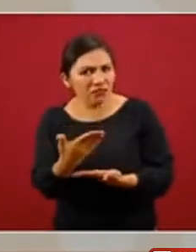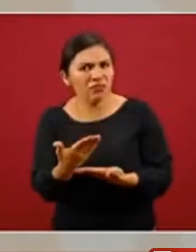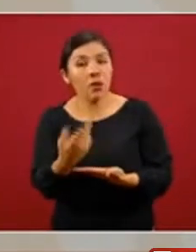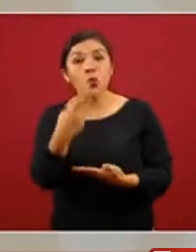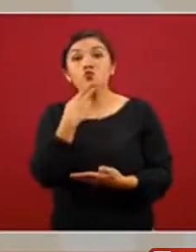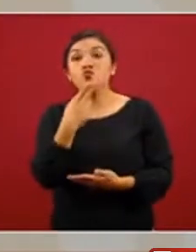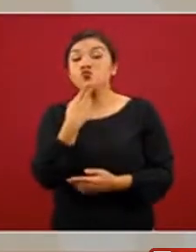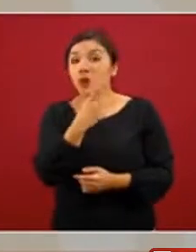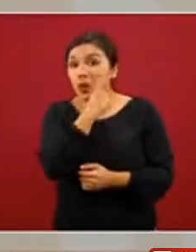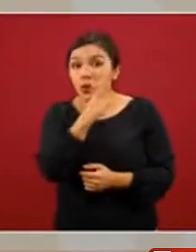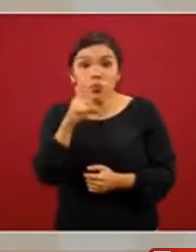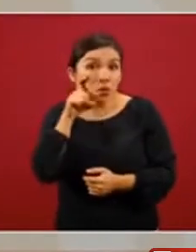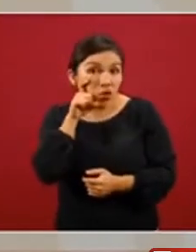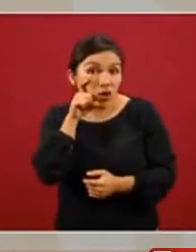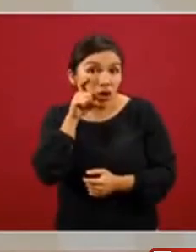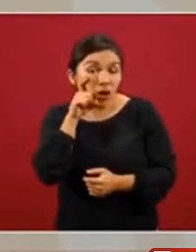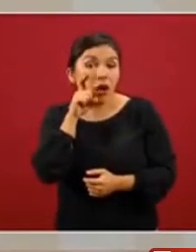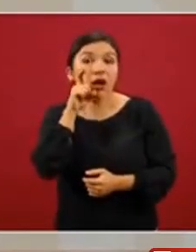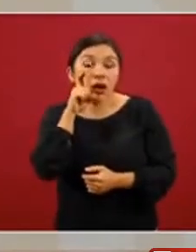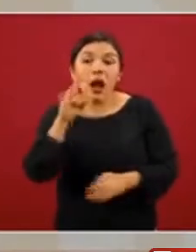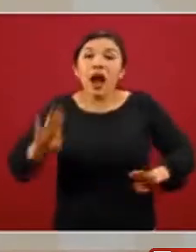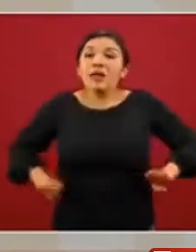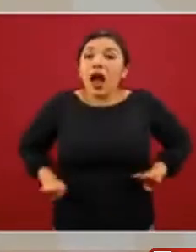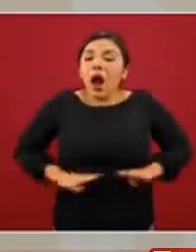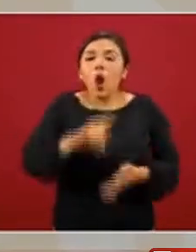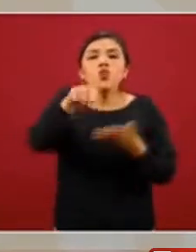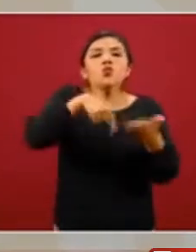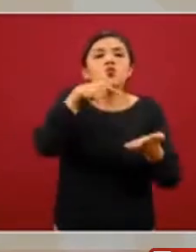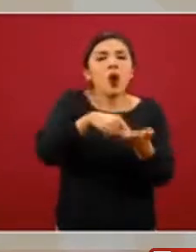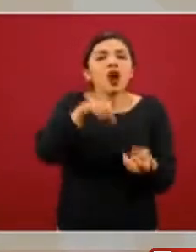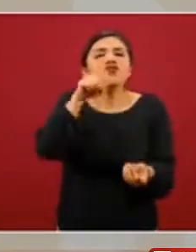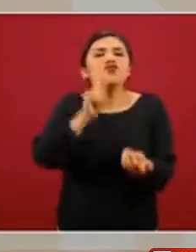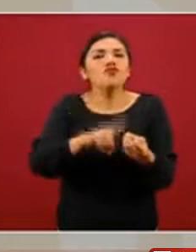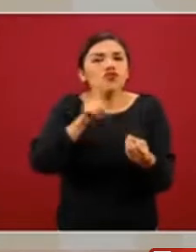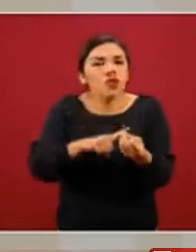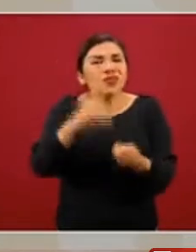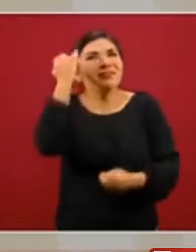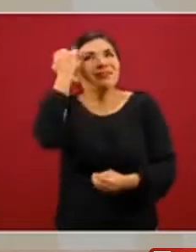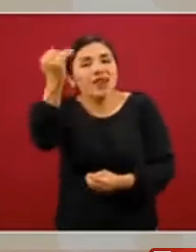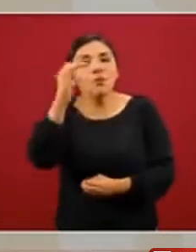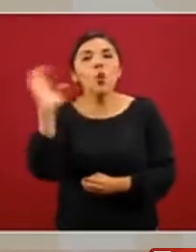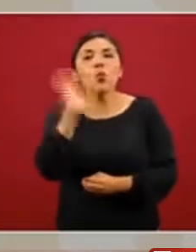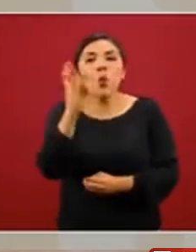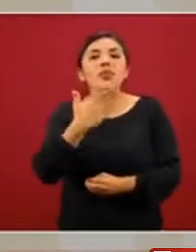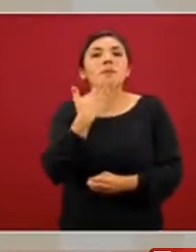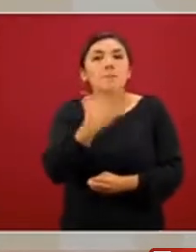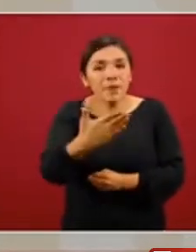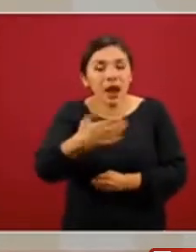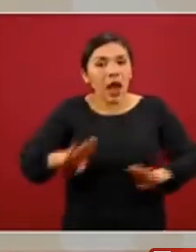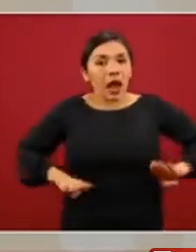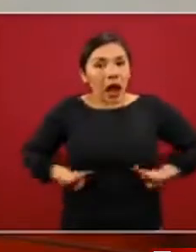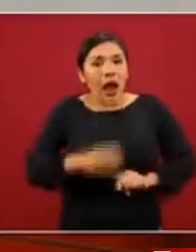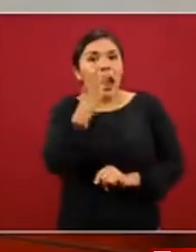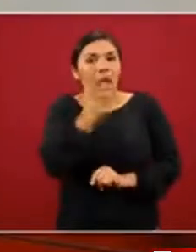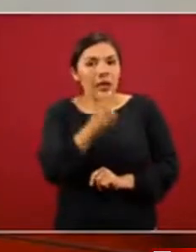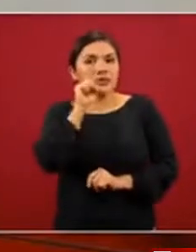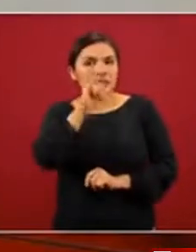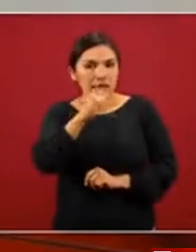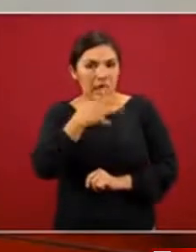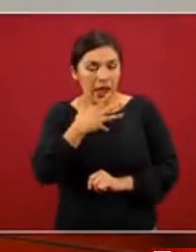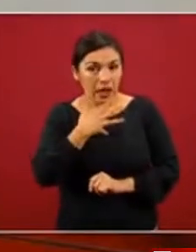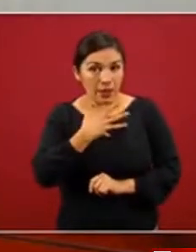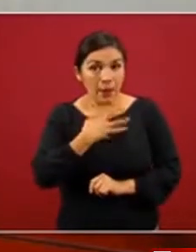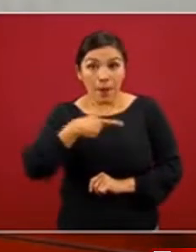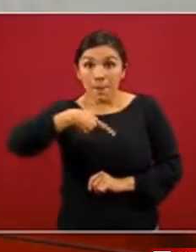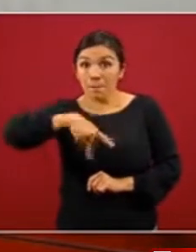uso de cubrebocas en ciertos espacios, en ciertos momentos, en ciertas condiciones, pero no